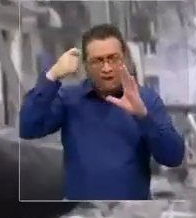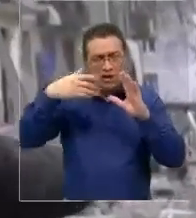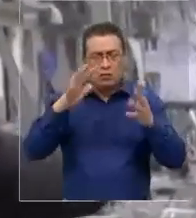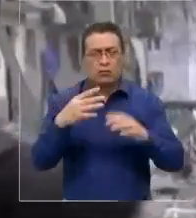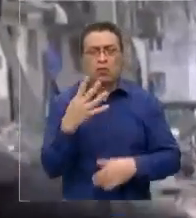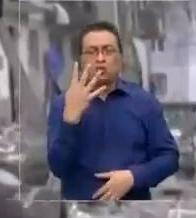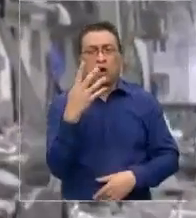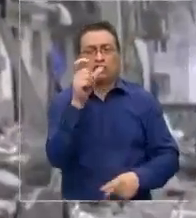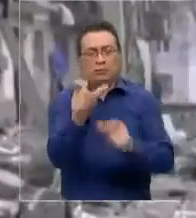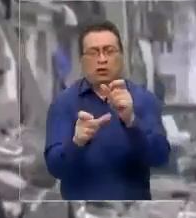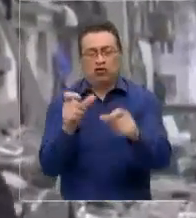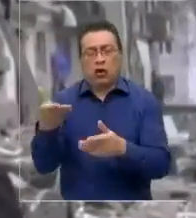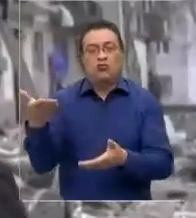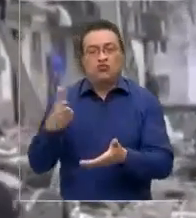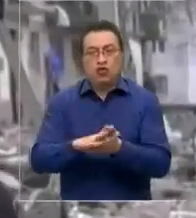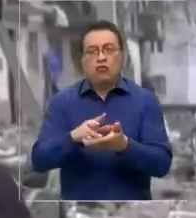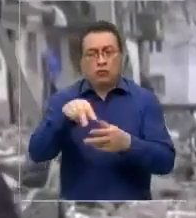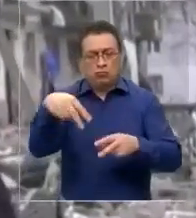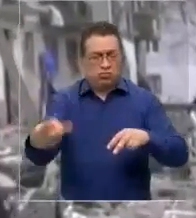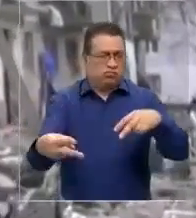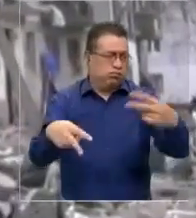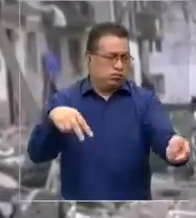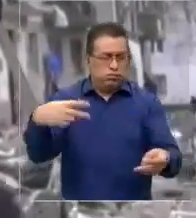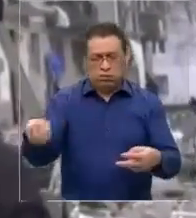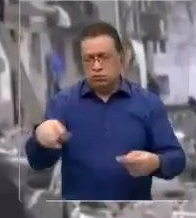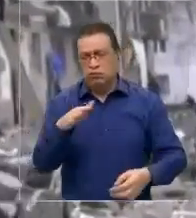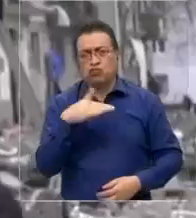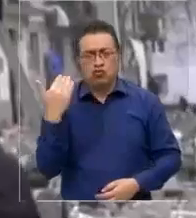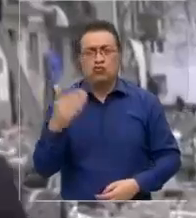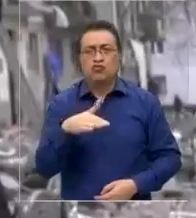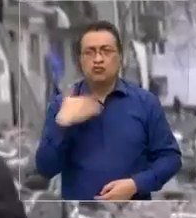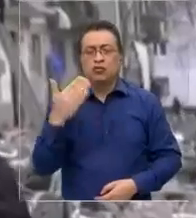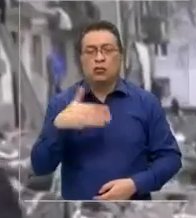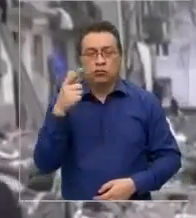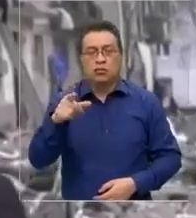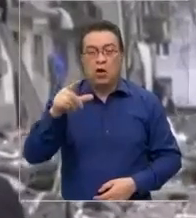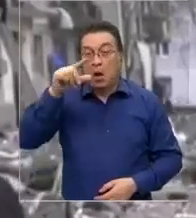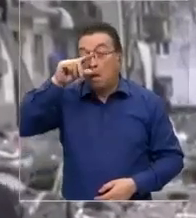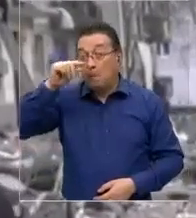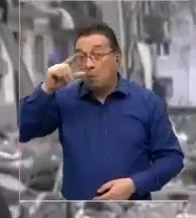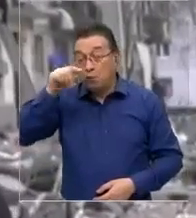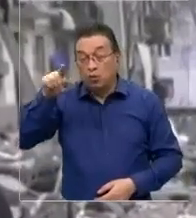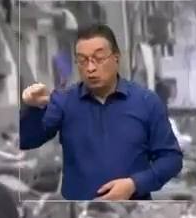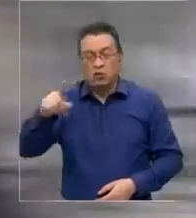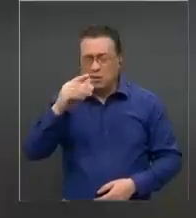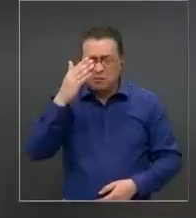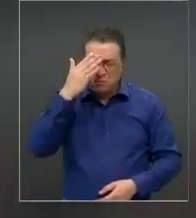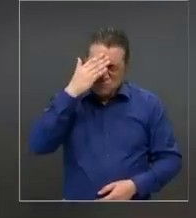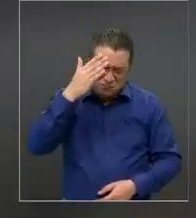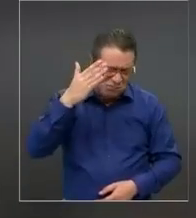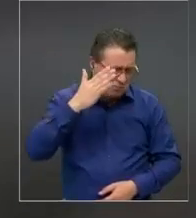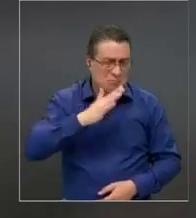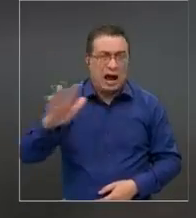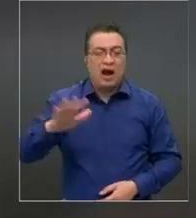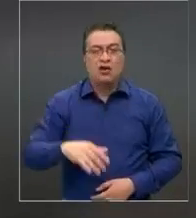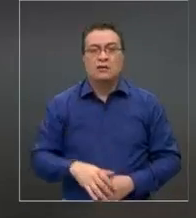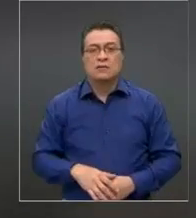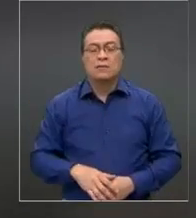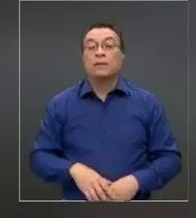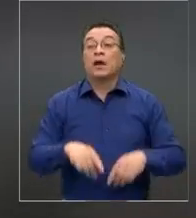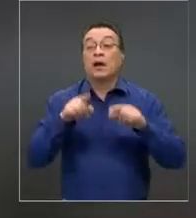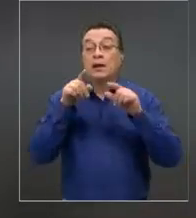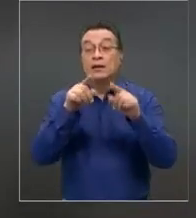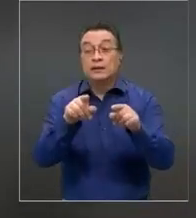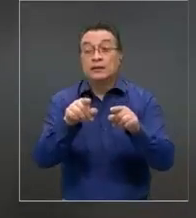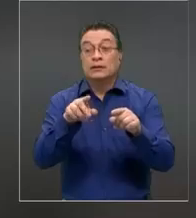4 personas muertas tiradas en el piso. Lavrov y Putin son son bandidos. Los ataques aéreos rusos,